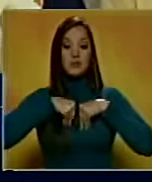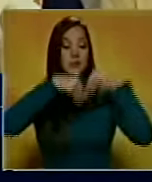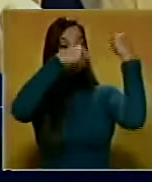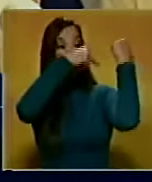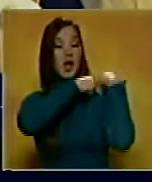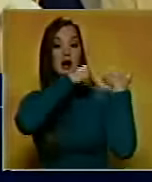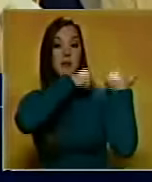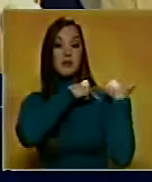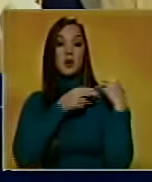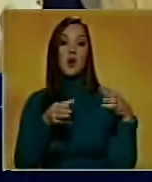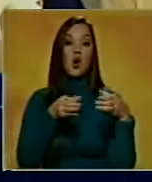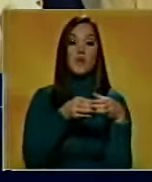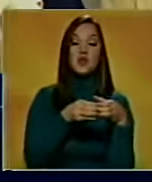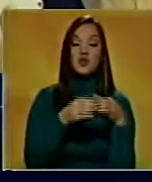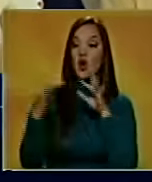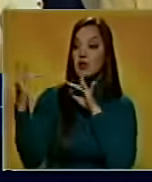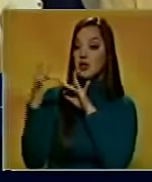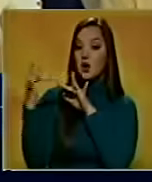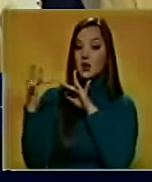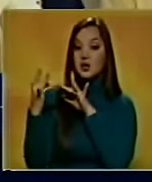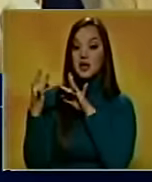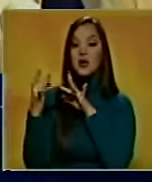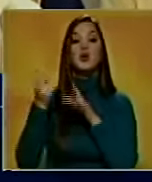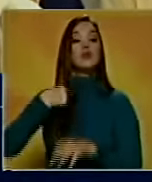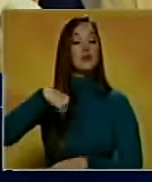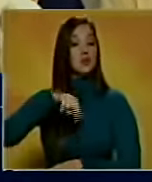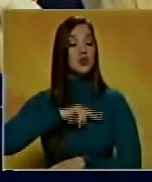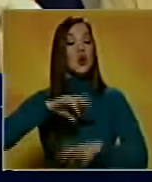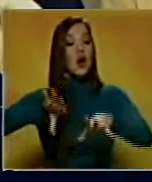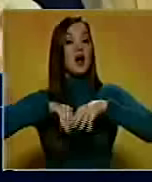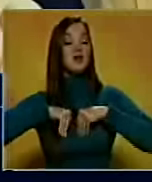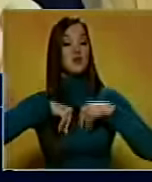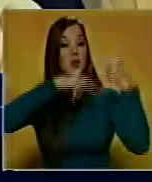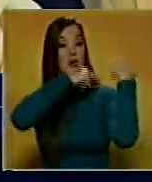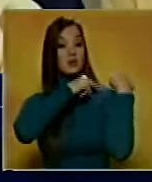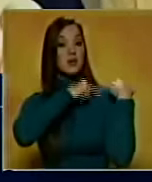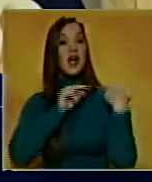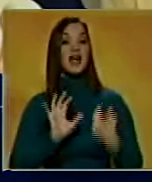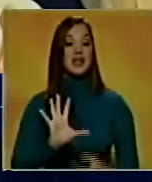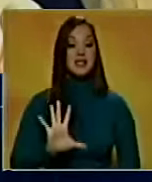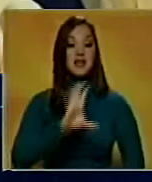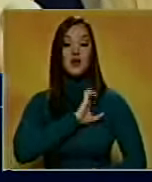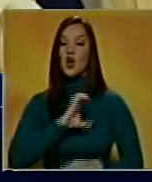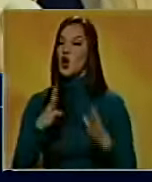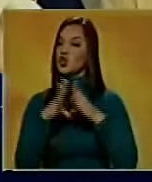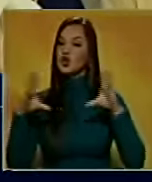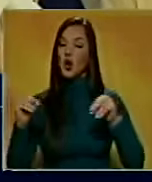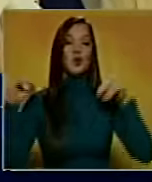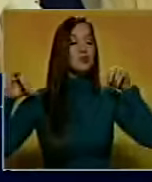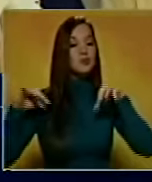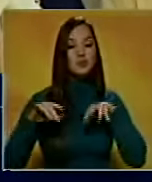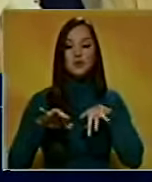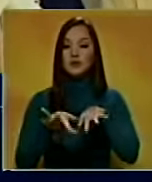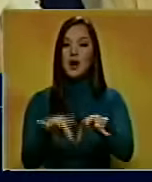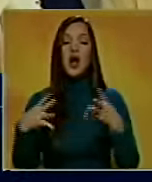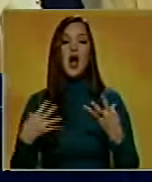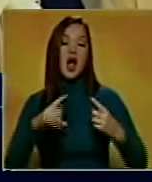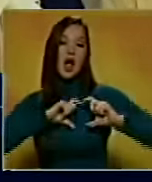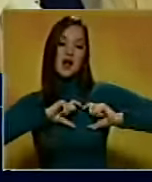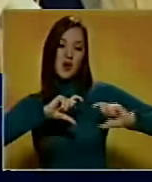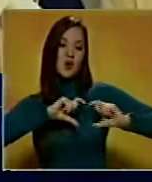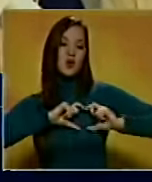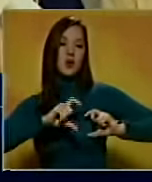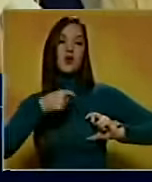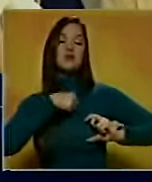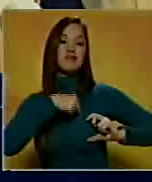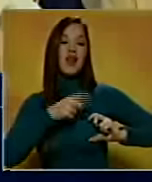enlace para asumir nuestros puestos el 5 de enero. Y vamos a ir todos, con el Venezuela en el corazón y con el